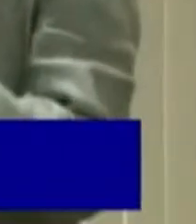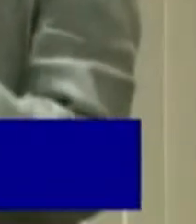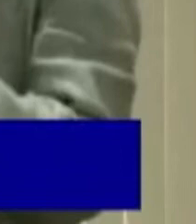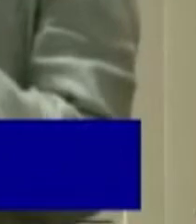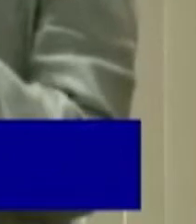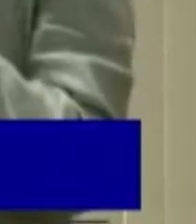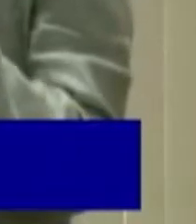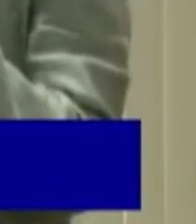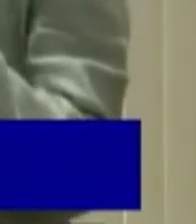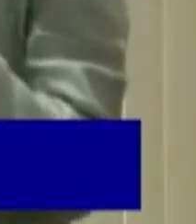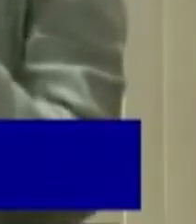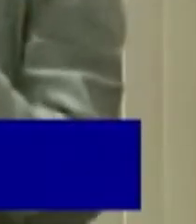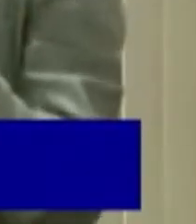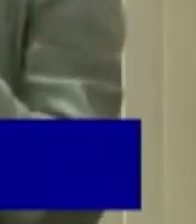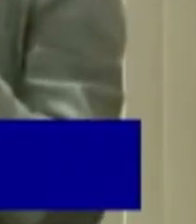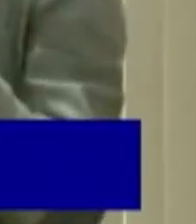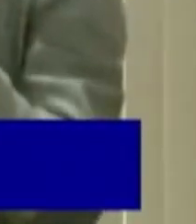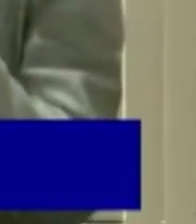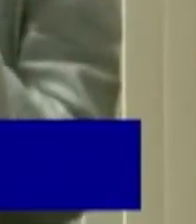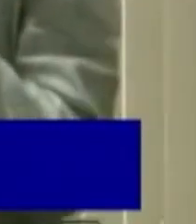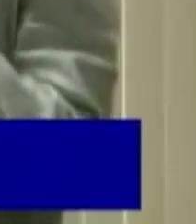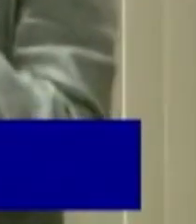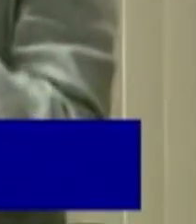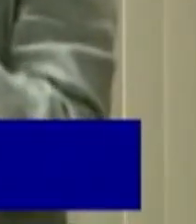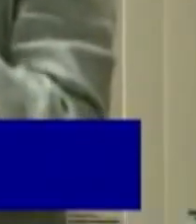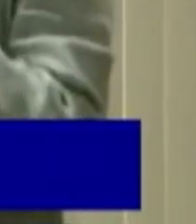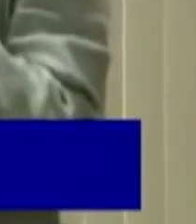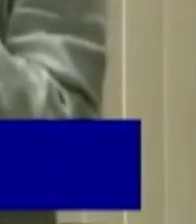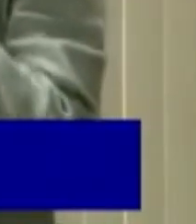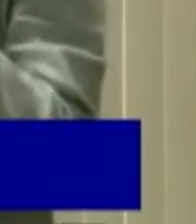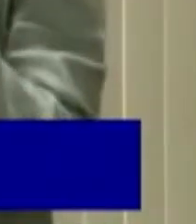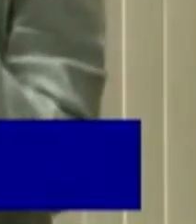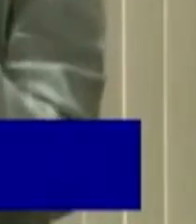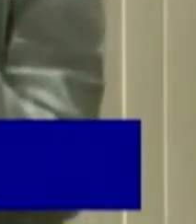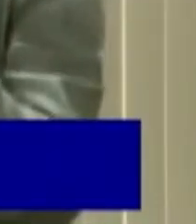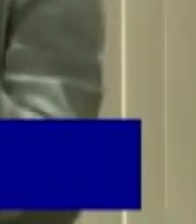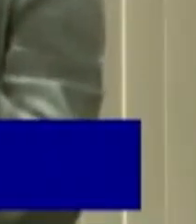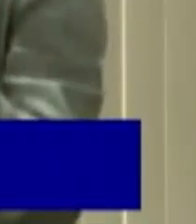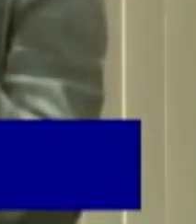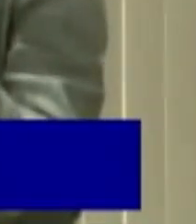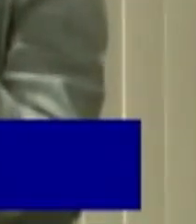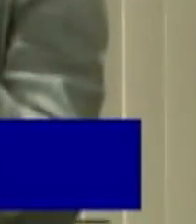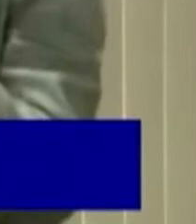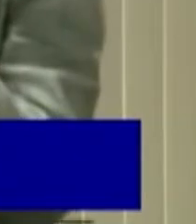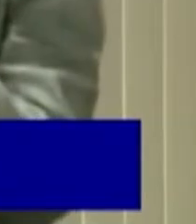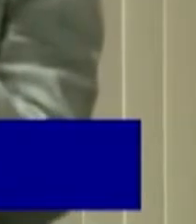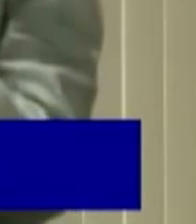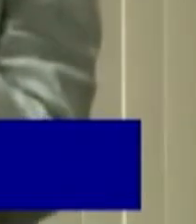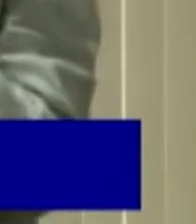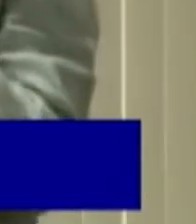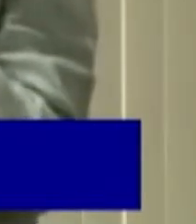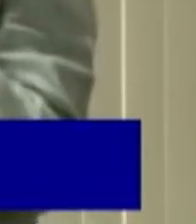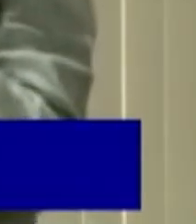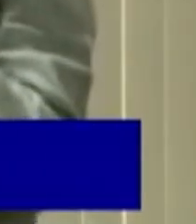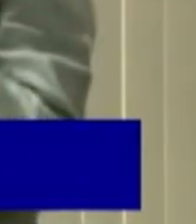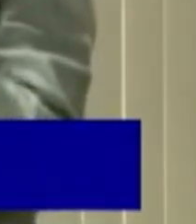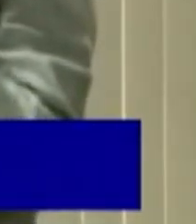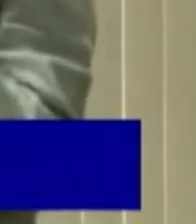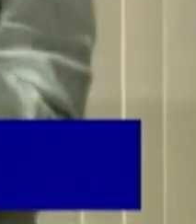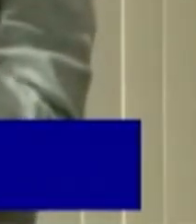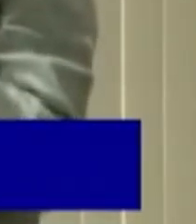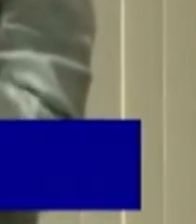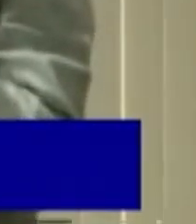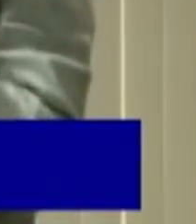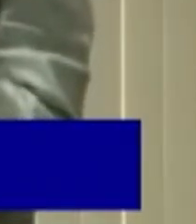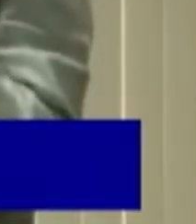de que salí de la cama. Empezaba a hablar en silla de ruedas, no sé si algunas de ustedes